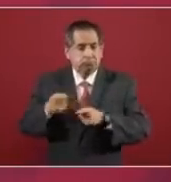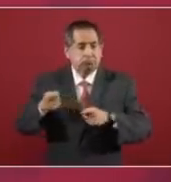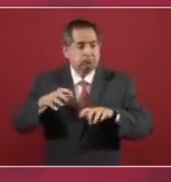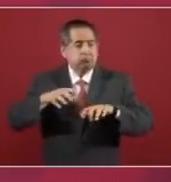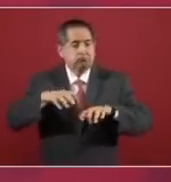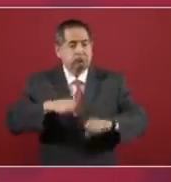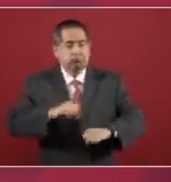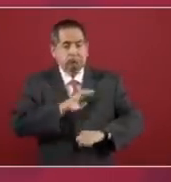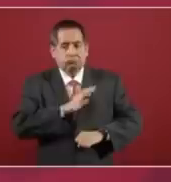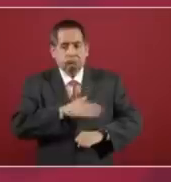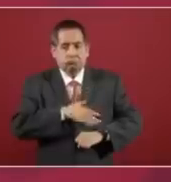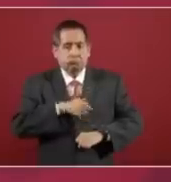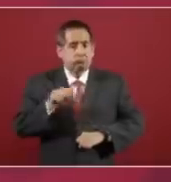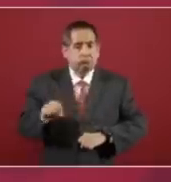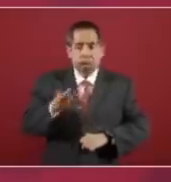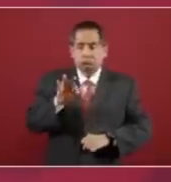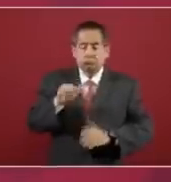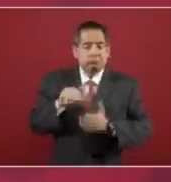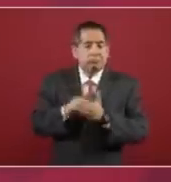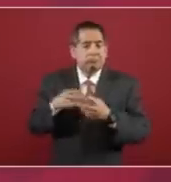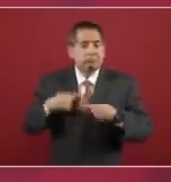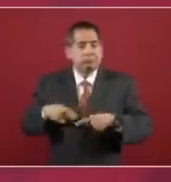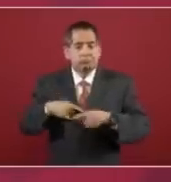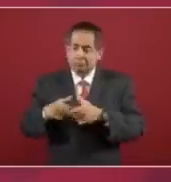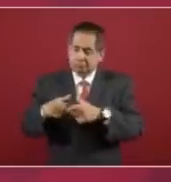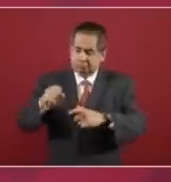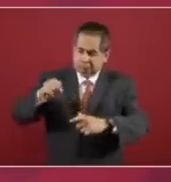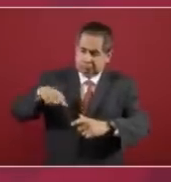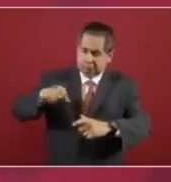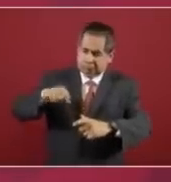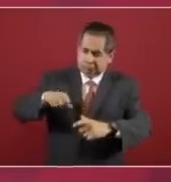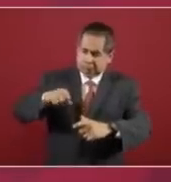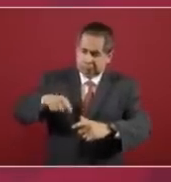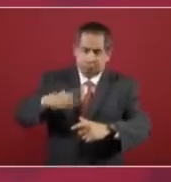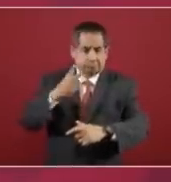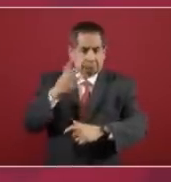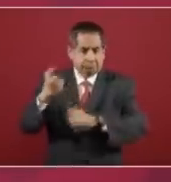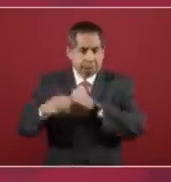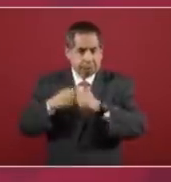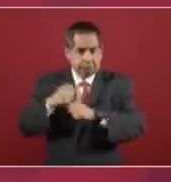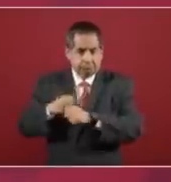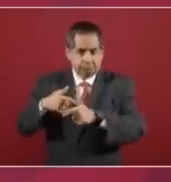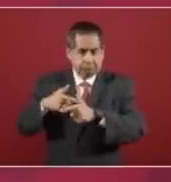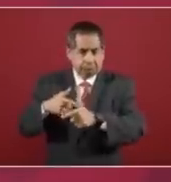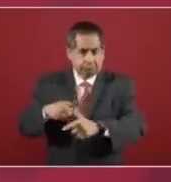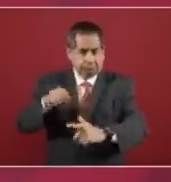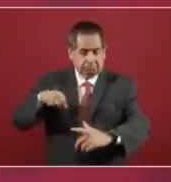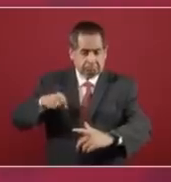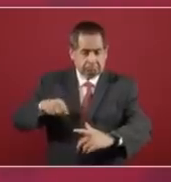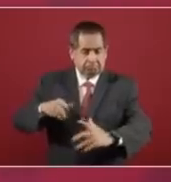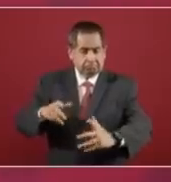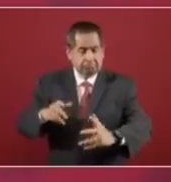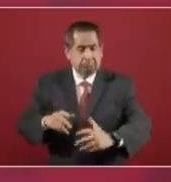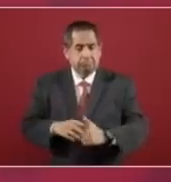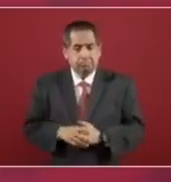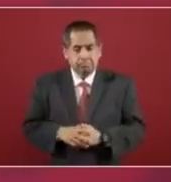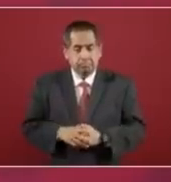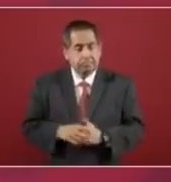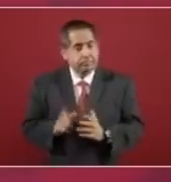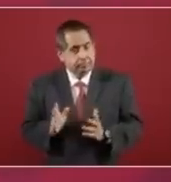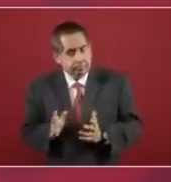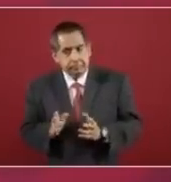de 40.000 habitantes en 300 años pero una